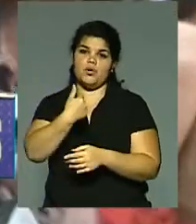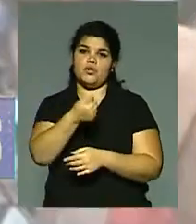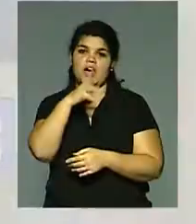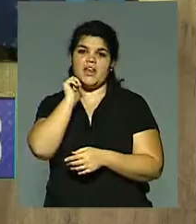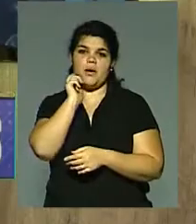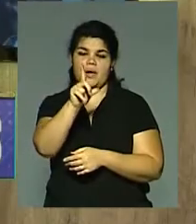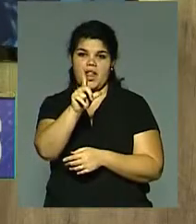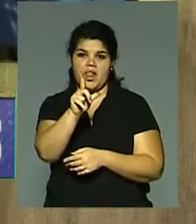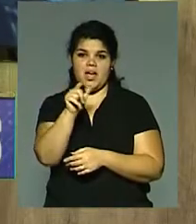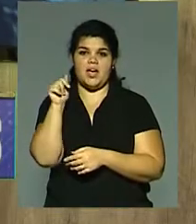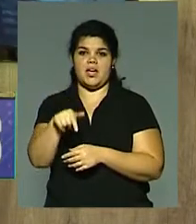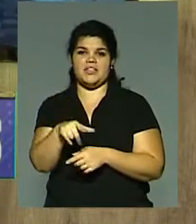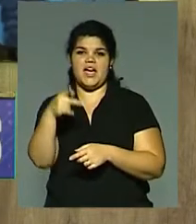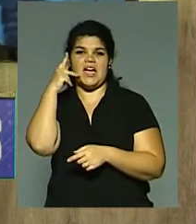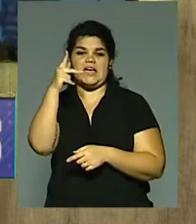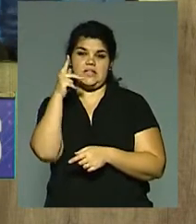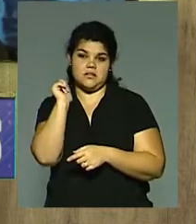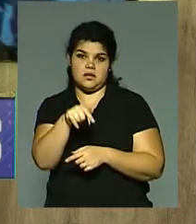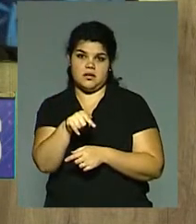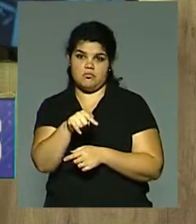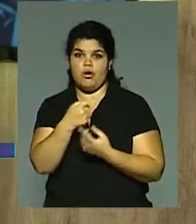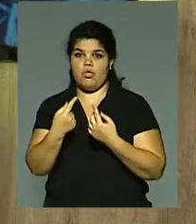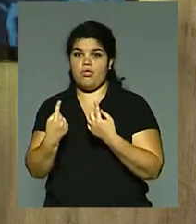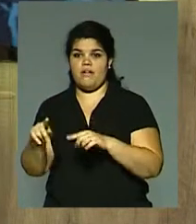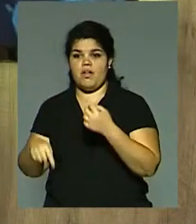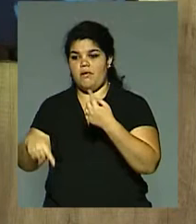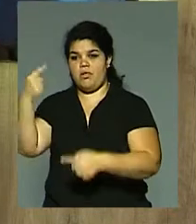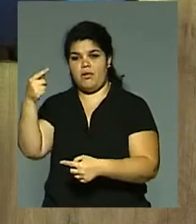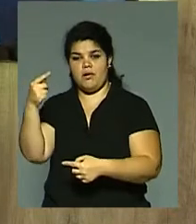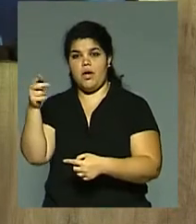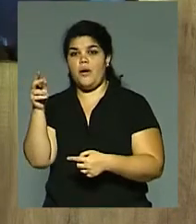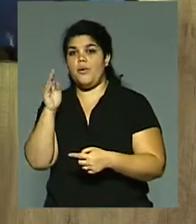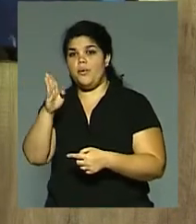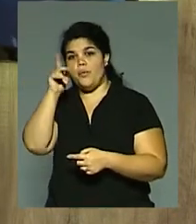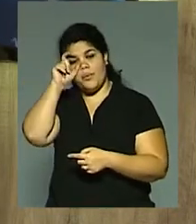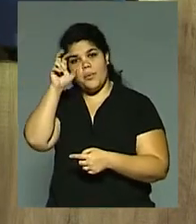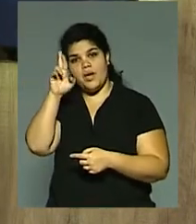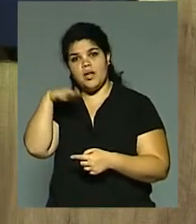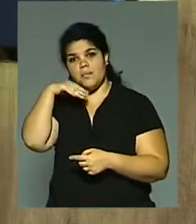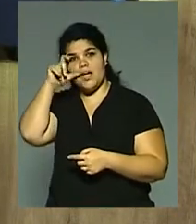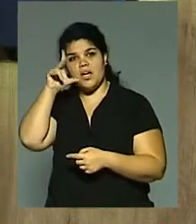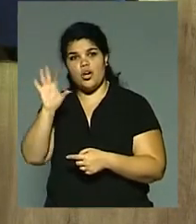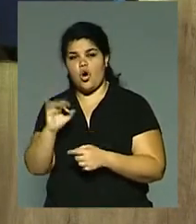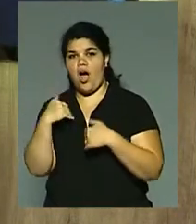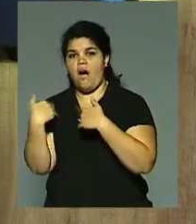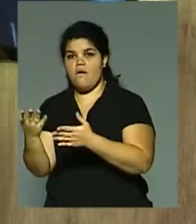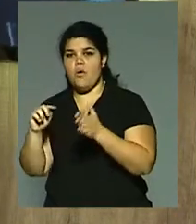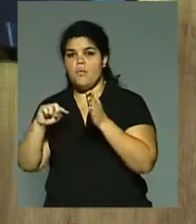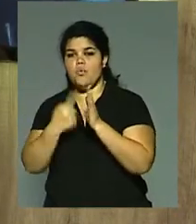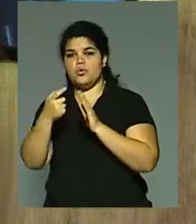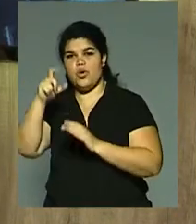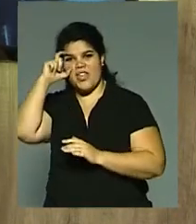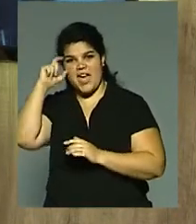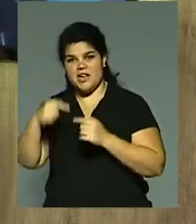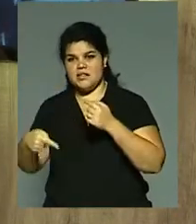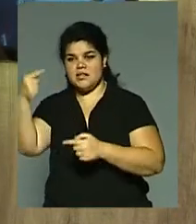Agasti, que representa al kirchnerismo. En este caso, Bermejo también tiene una ventaja a priori de unos 10 puntos sobre